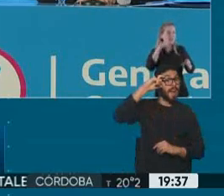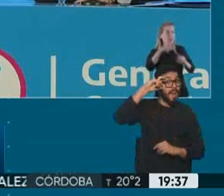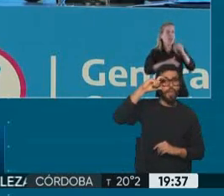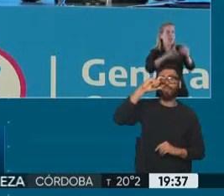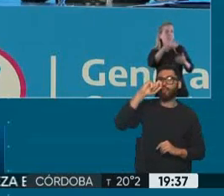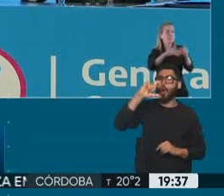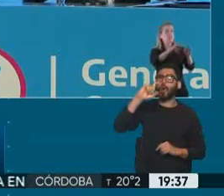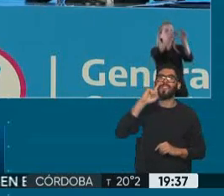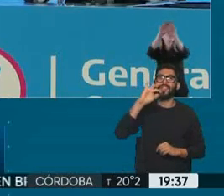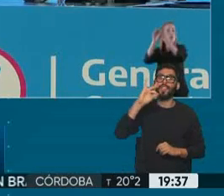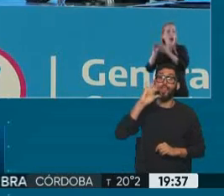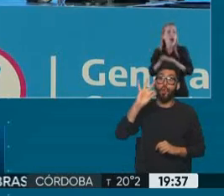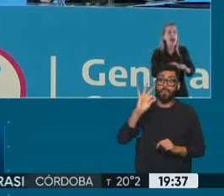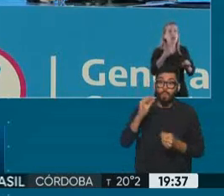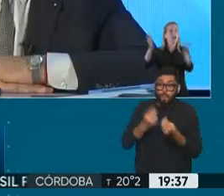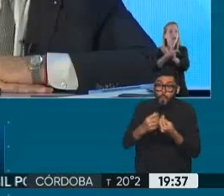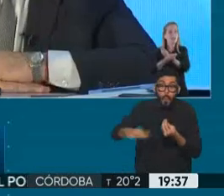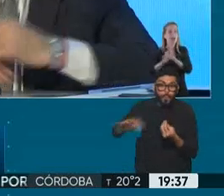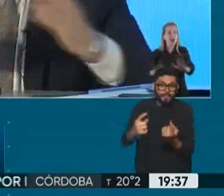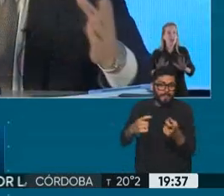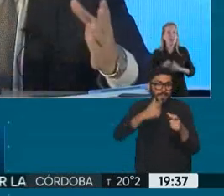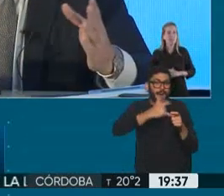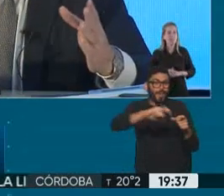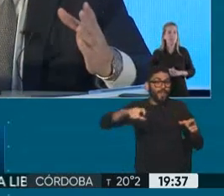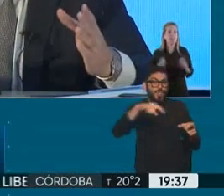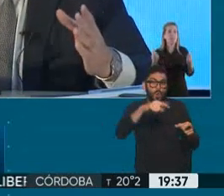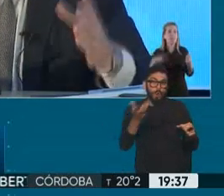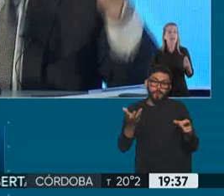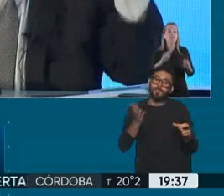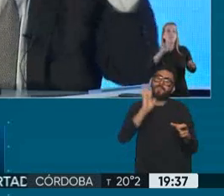dependen justamente del agua del río Colorado. Pero otro tema,